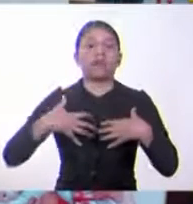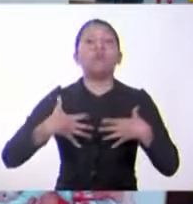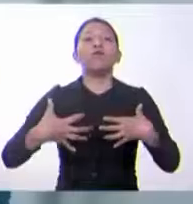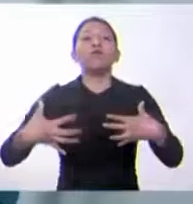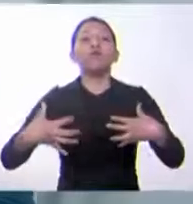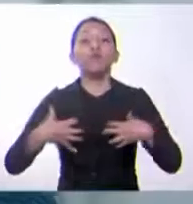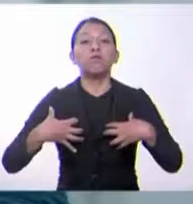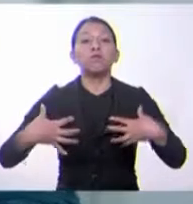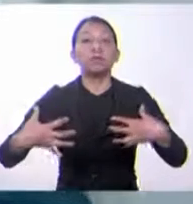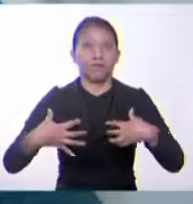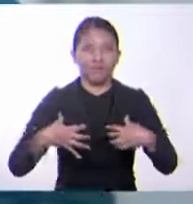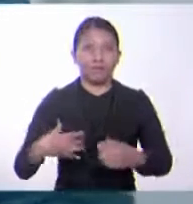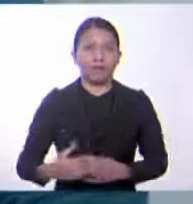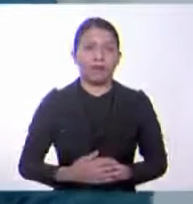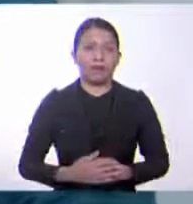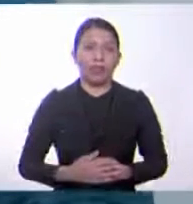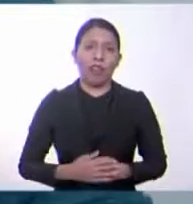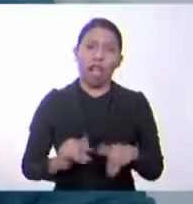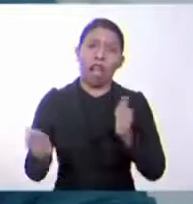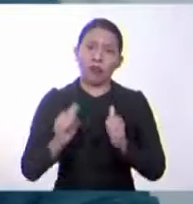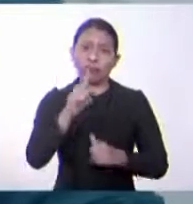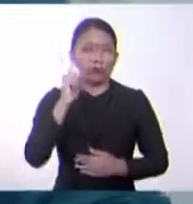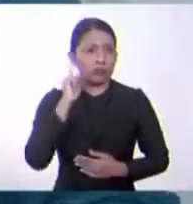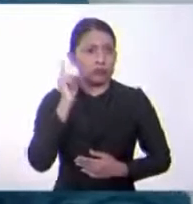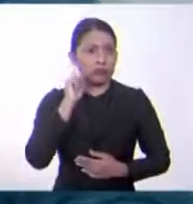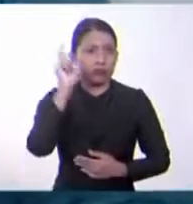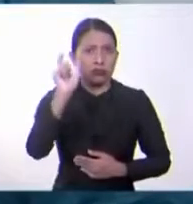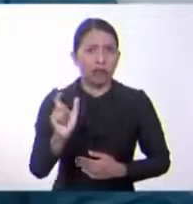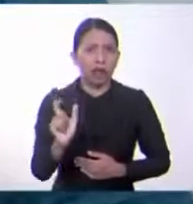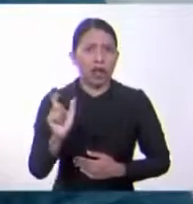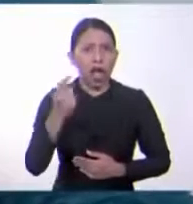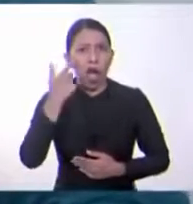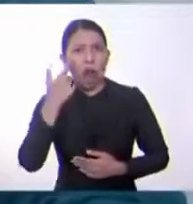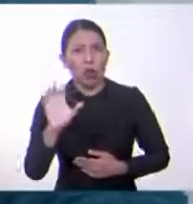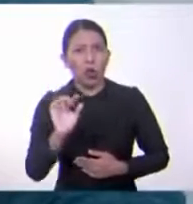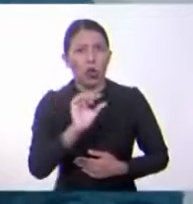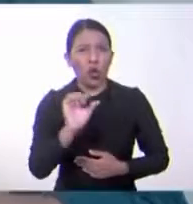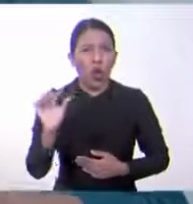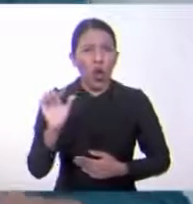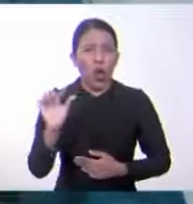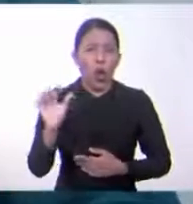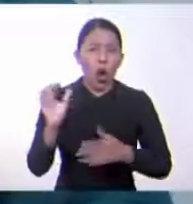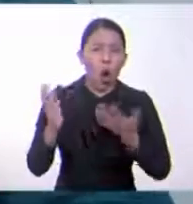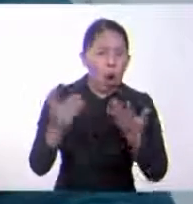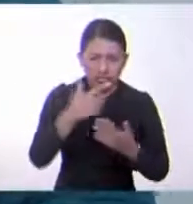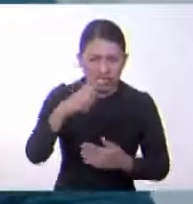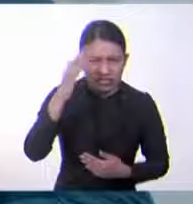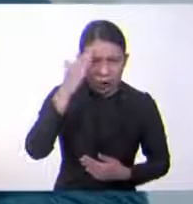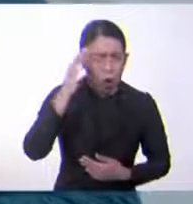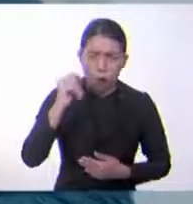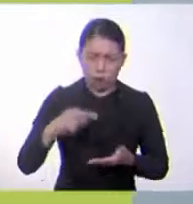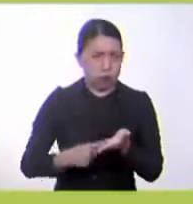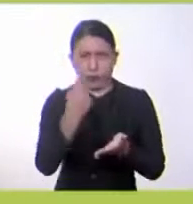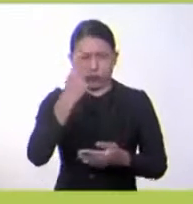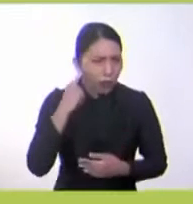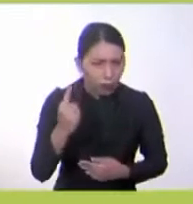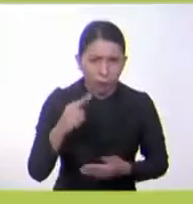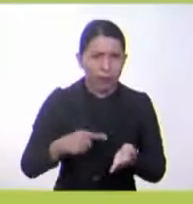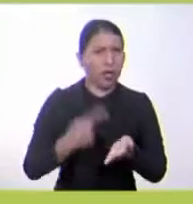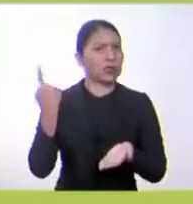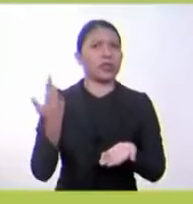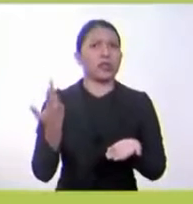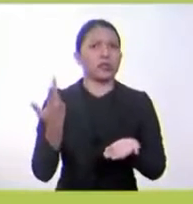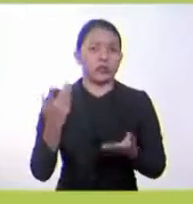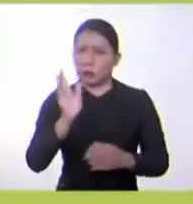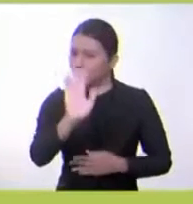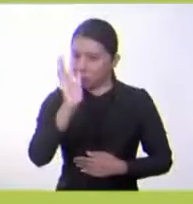respiratorio. Tal vez tú hayas escuchado alguna vez estos nombres o sea primera vez que los escuches, pero no